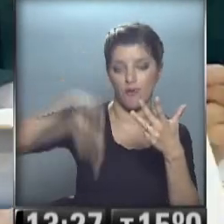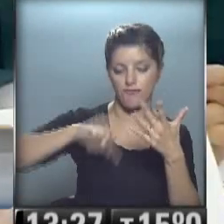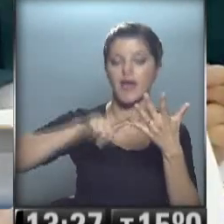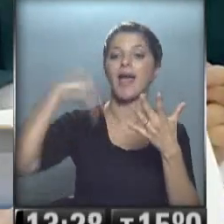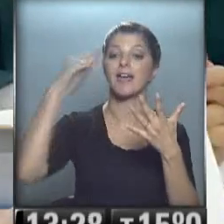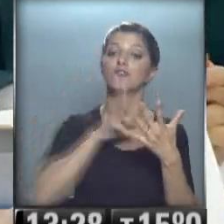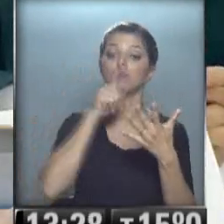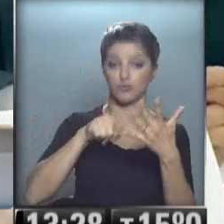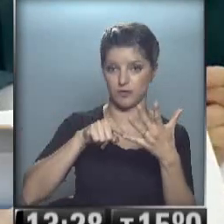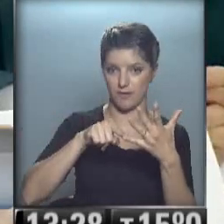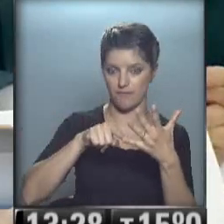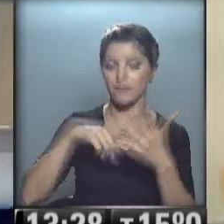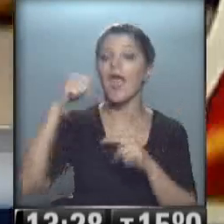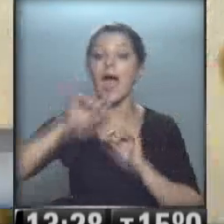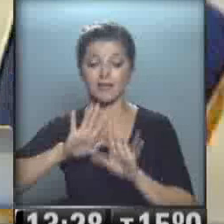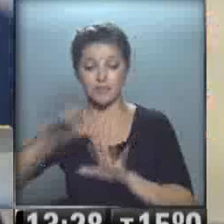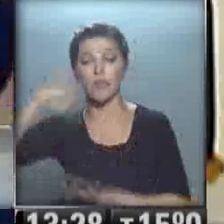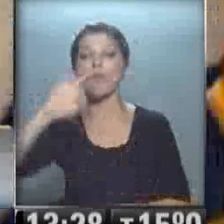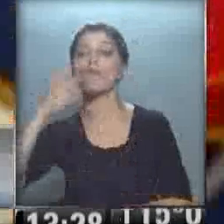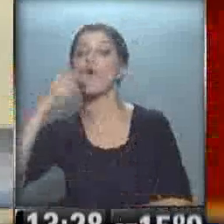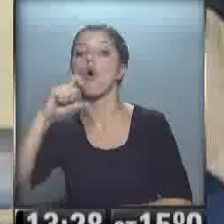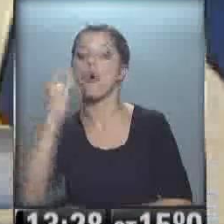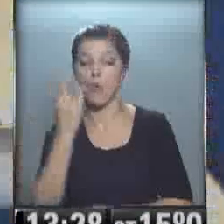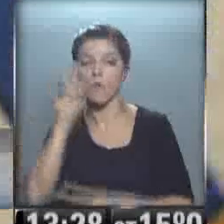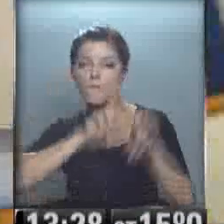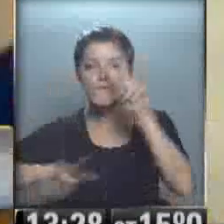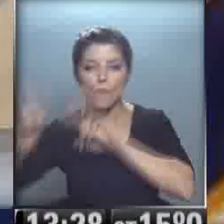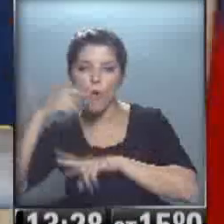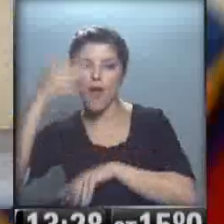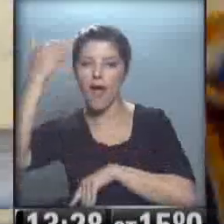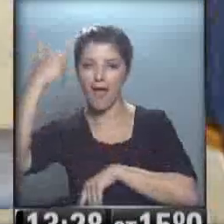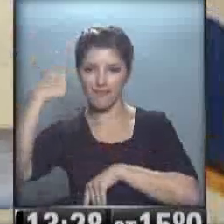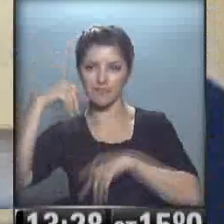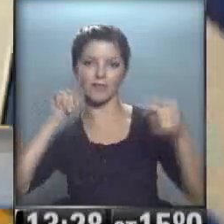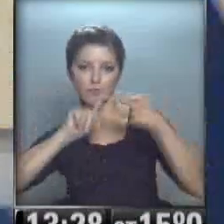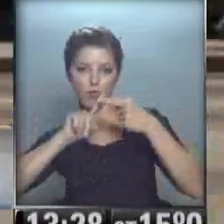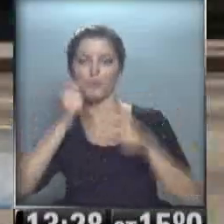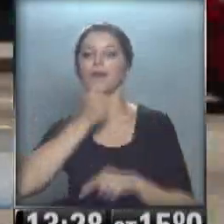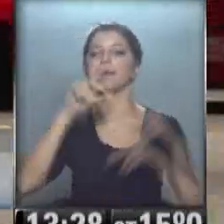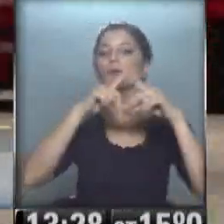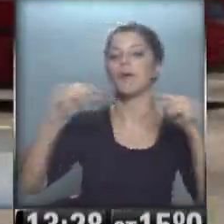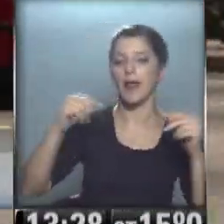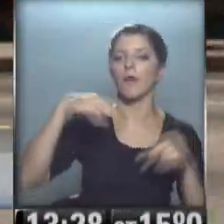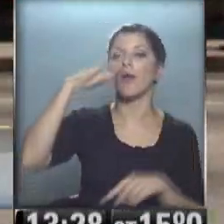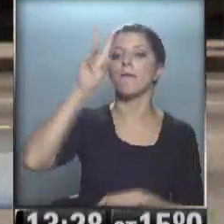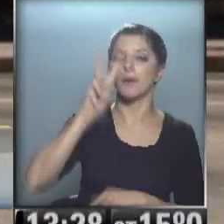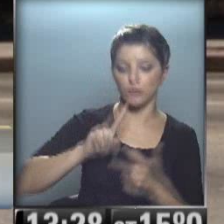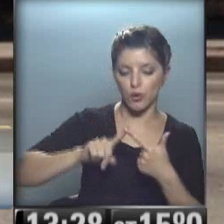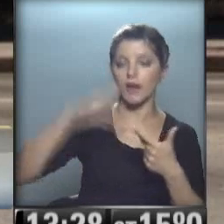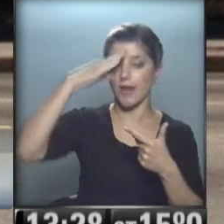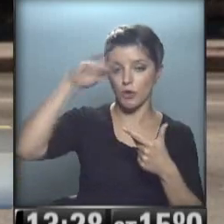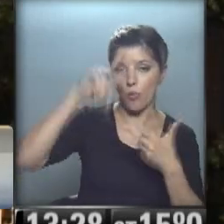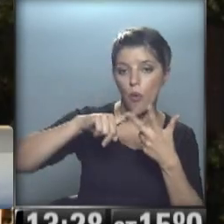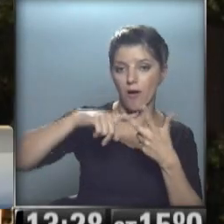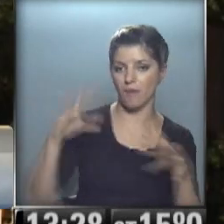en este contexto moscu Busca reverdecer amistades de larga Data con Nicaragua Venezuela y Cuba país al que le